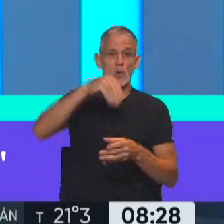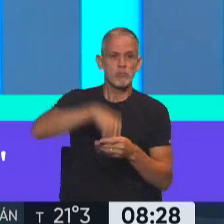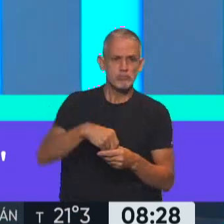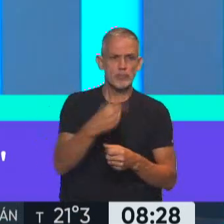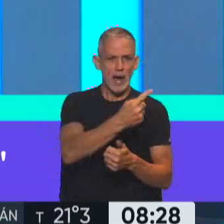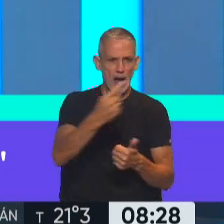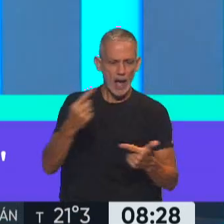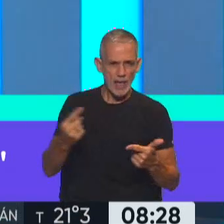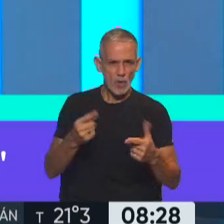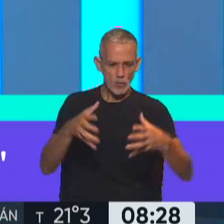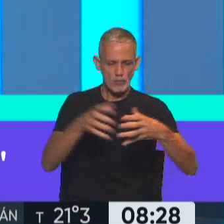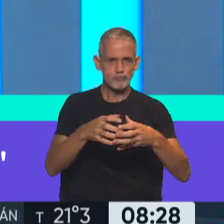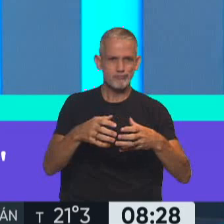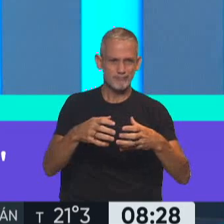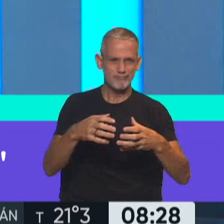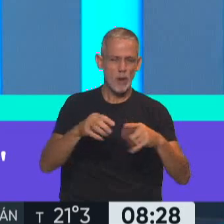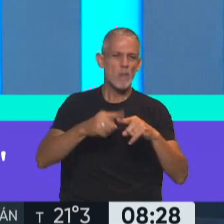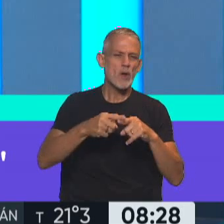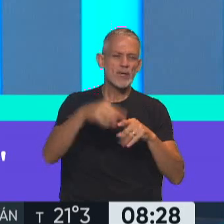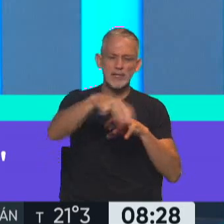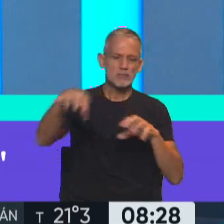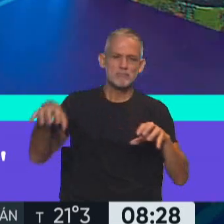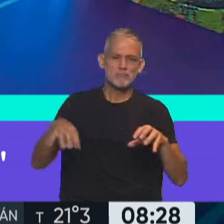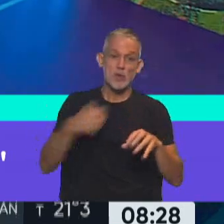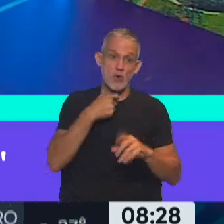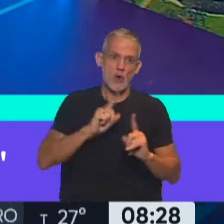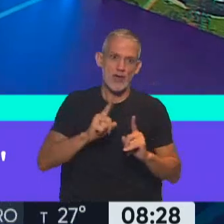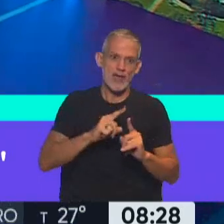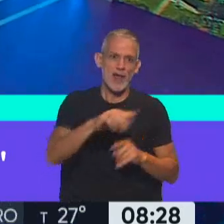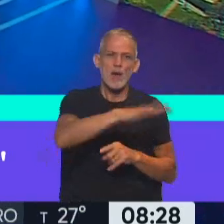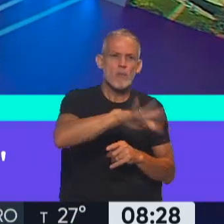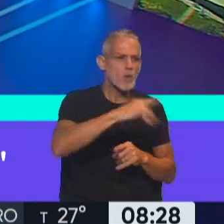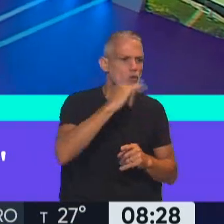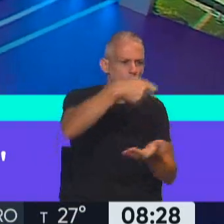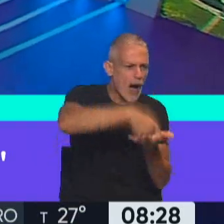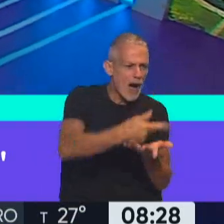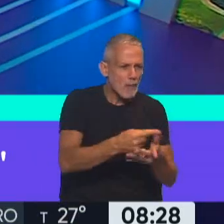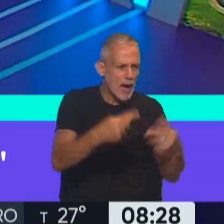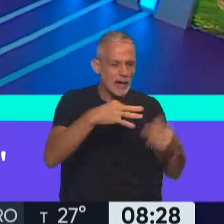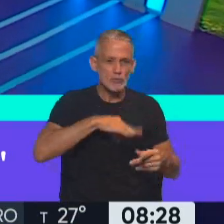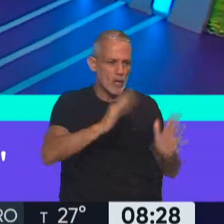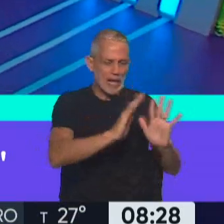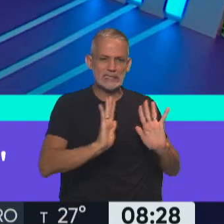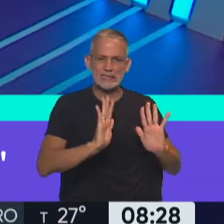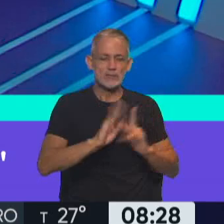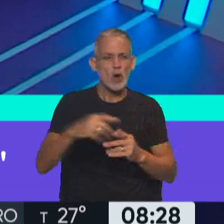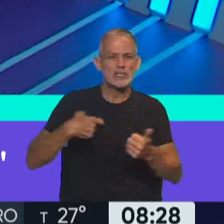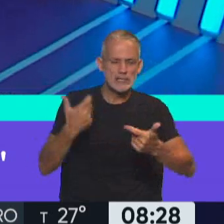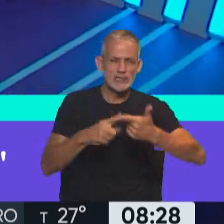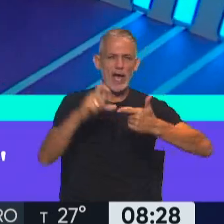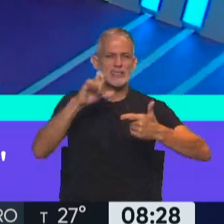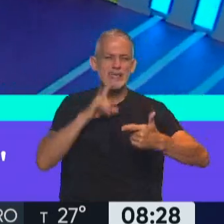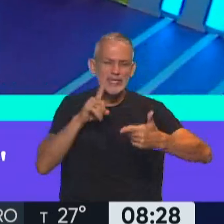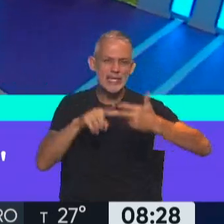participación de los sectores de la política que no quieren que el pueblo pague, y con los movimientos sociales, con las centrales